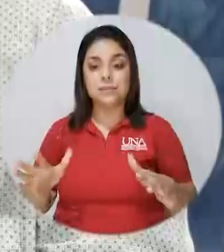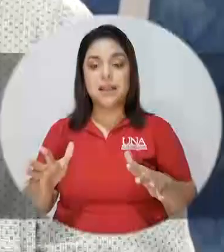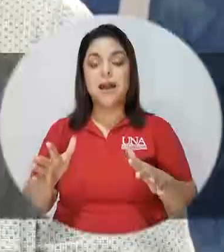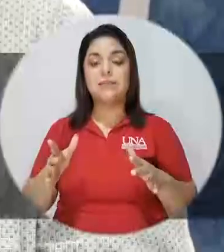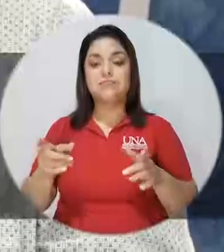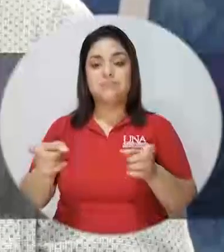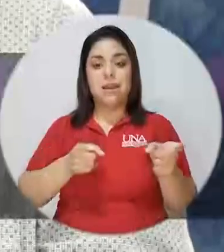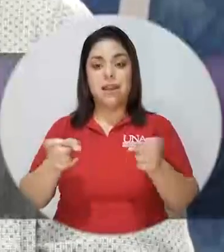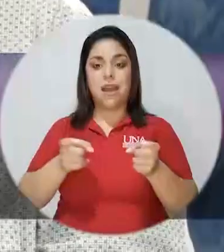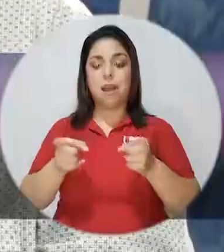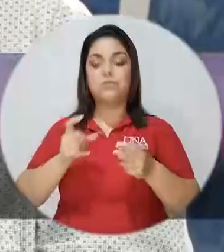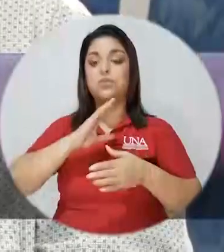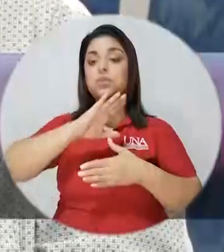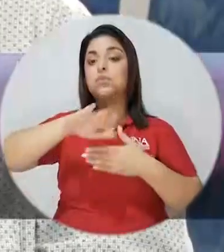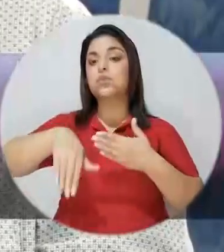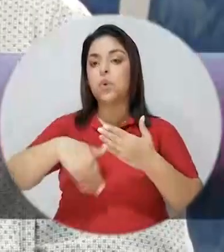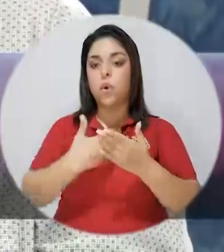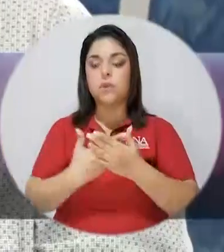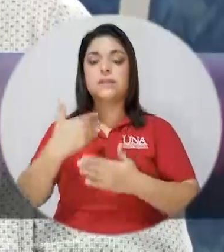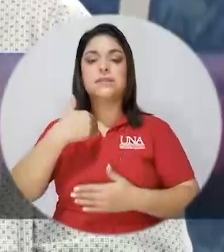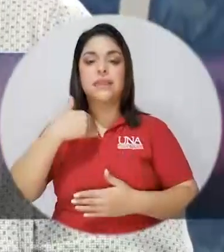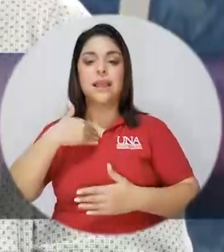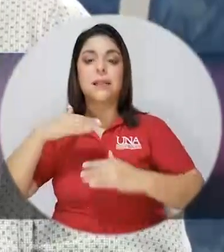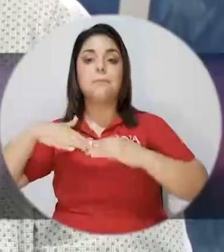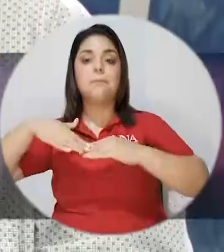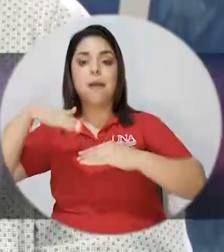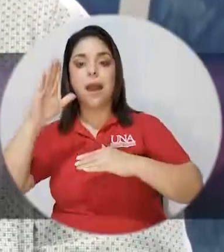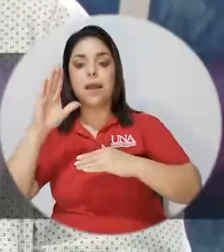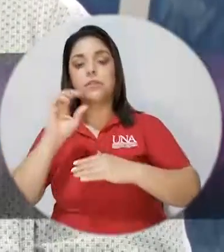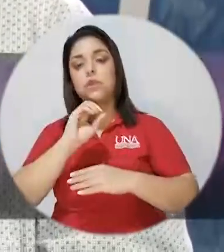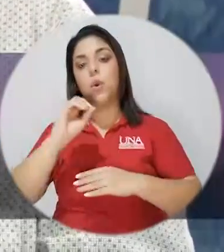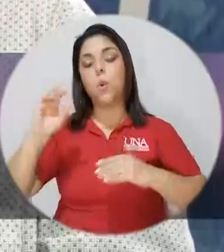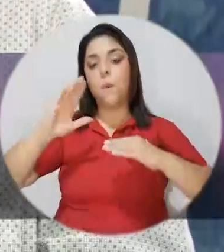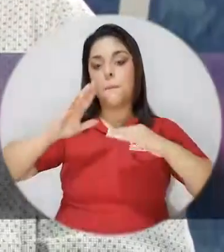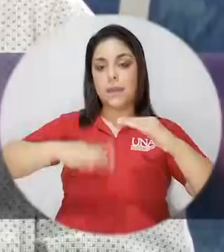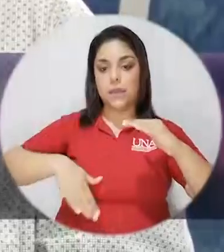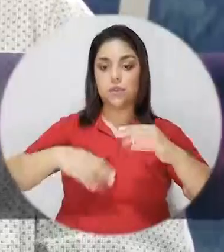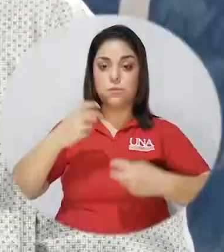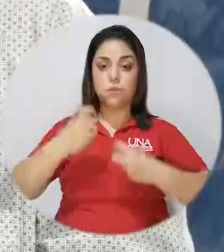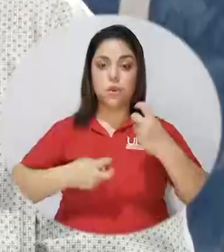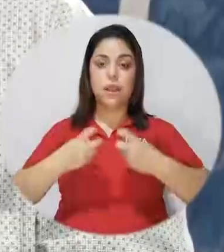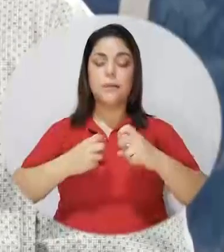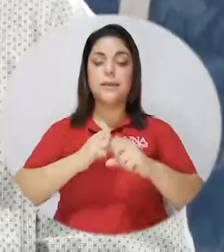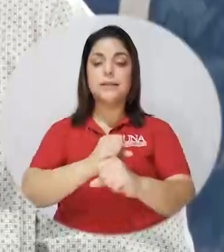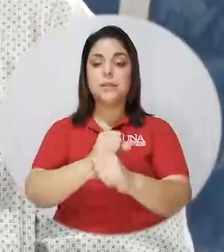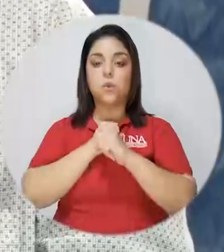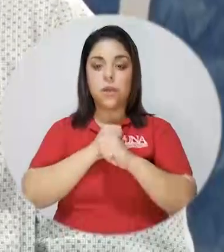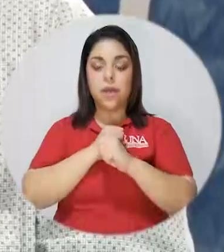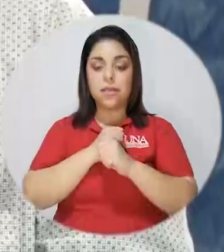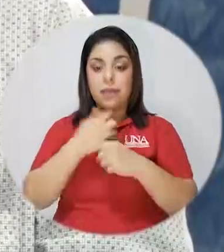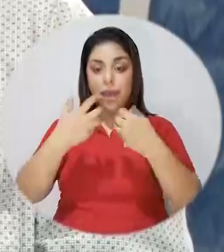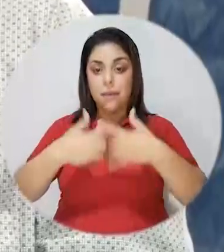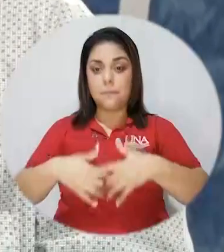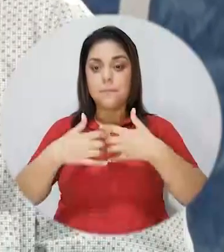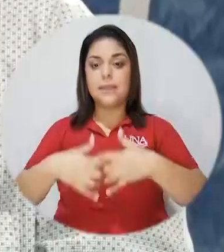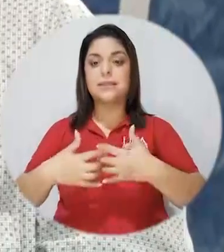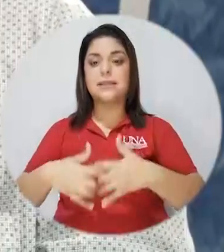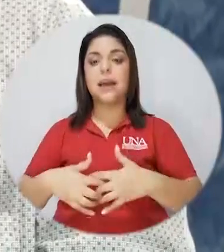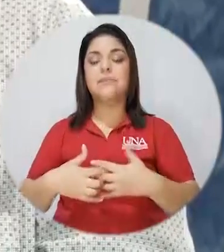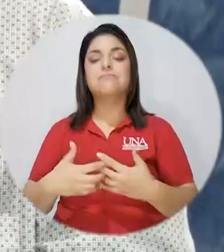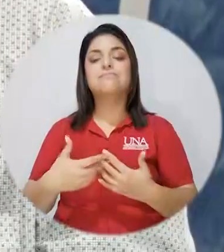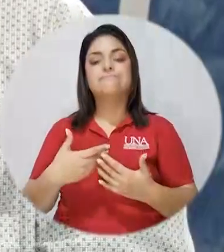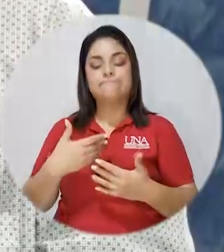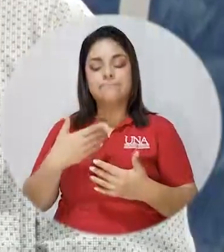venido manejando, todos han tenido más o menos, ¿verdad? Problemas de seguridad que las empresas han venido,